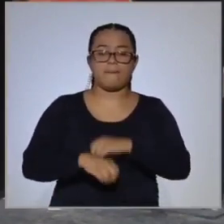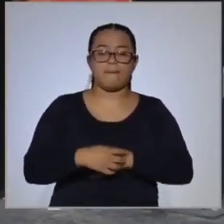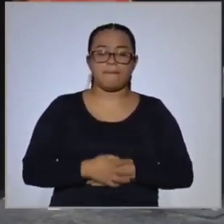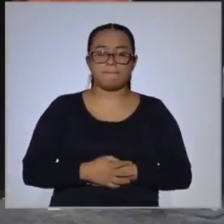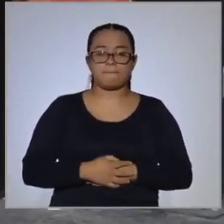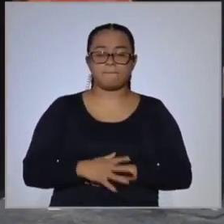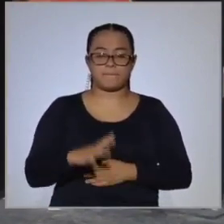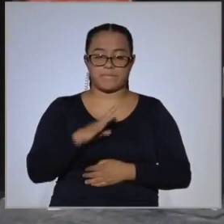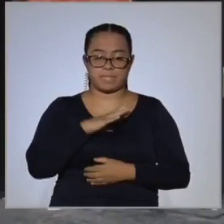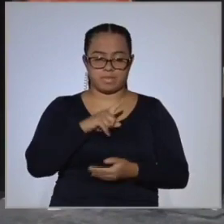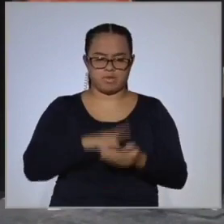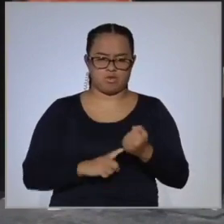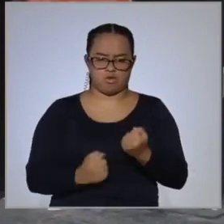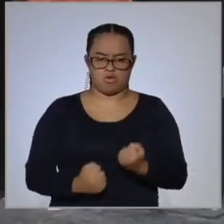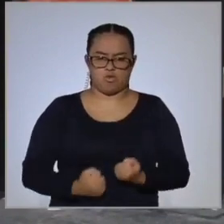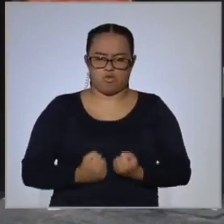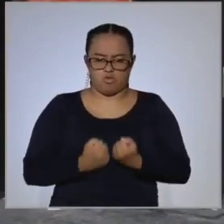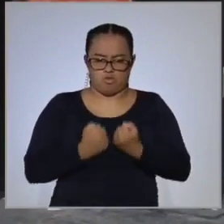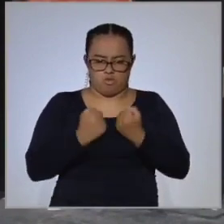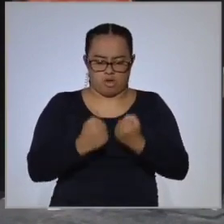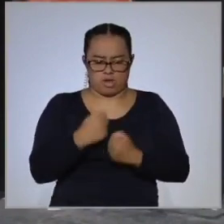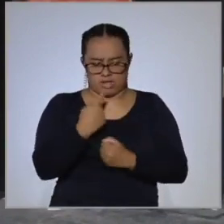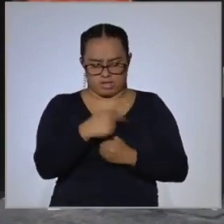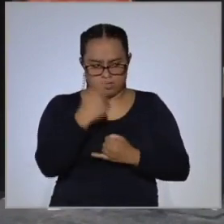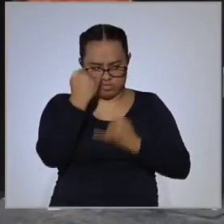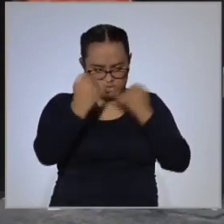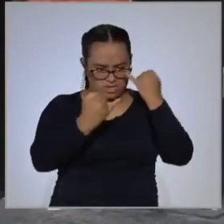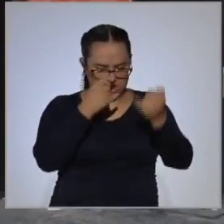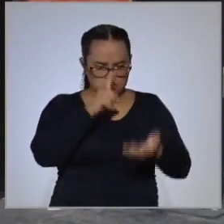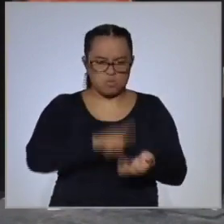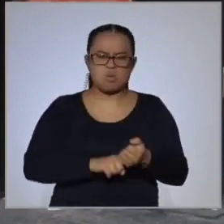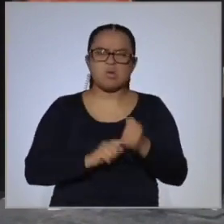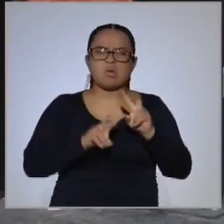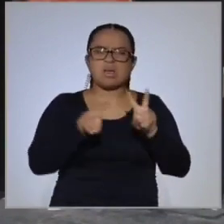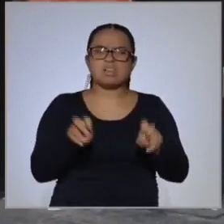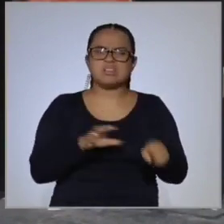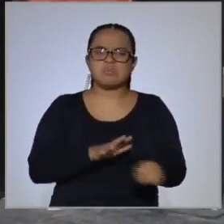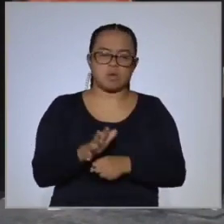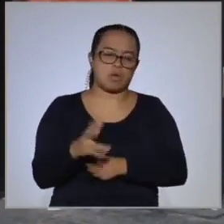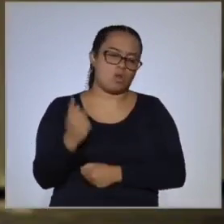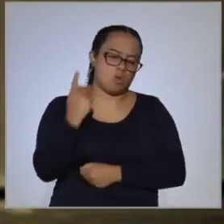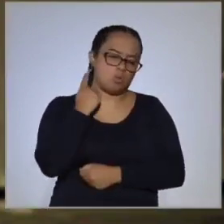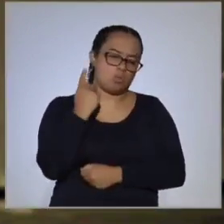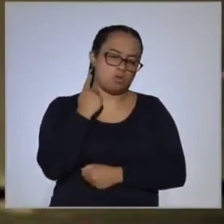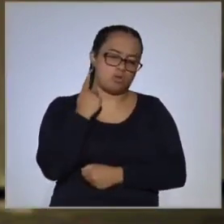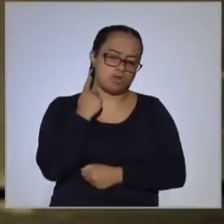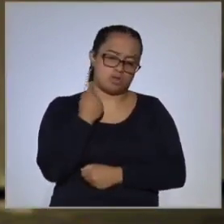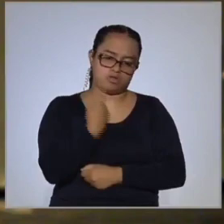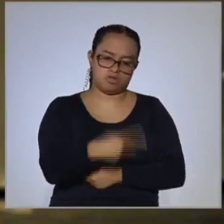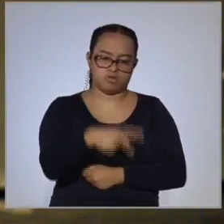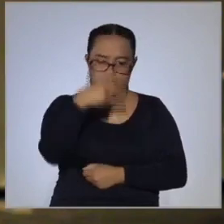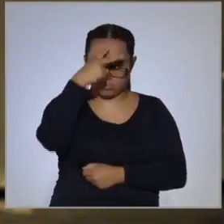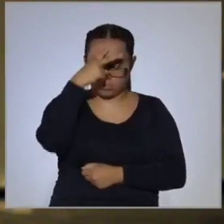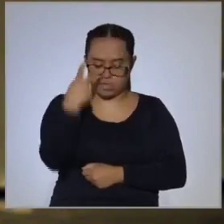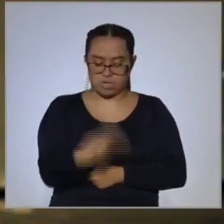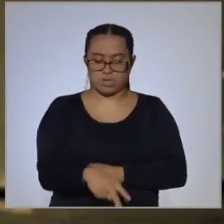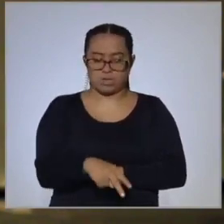una fuerte ideología política sobre México, sobre